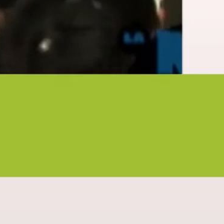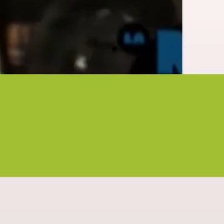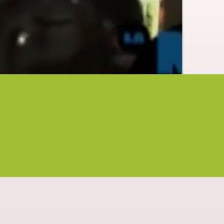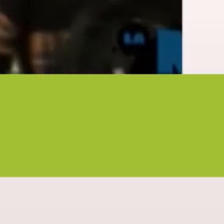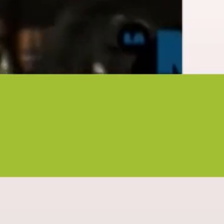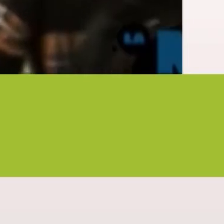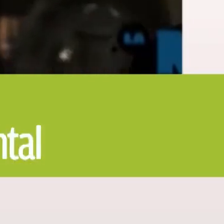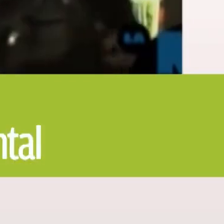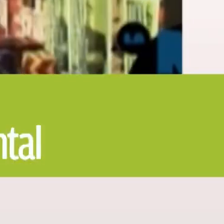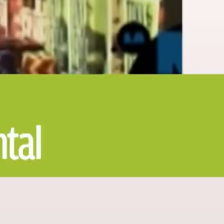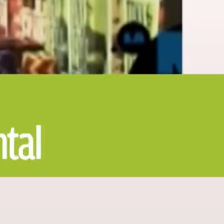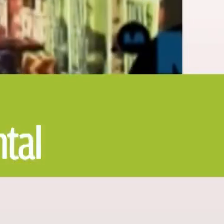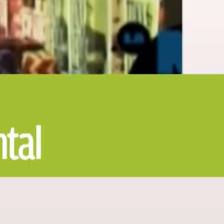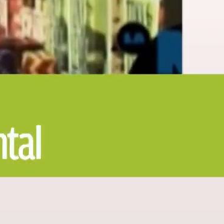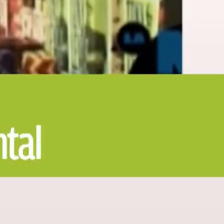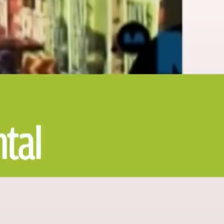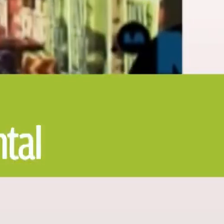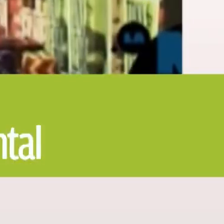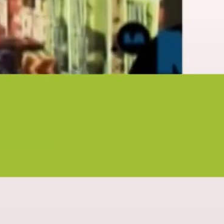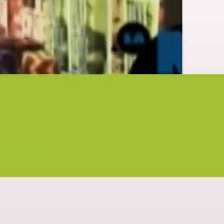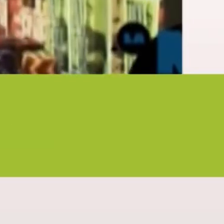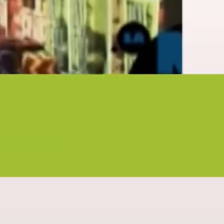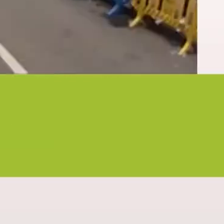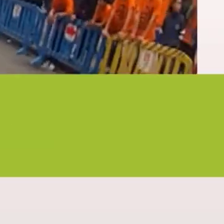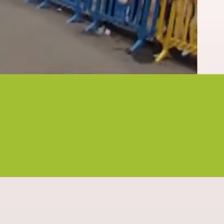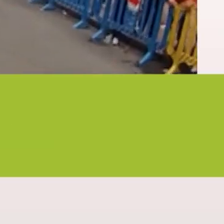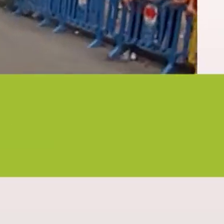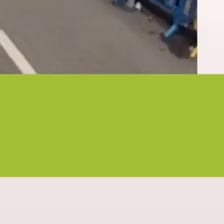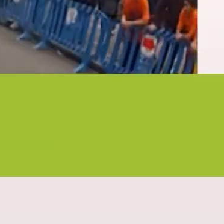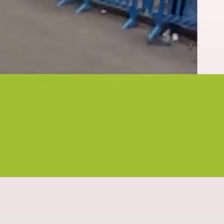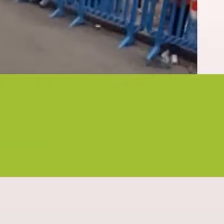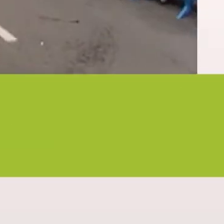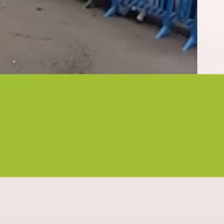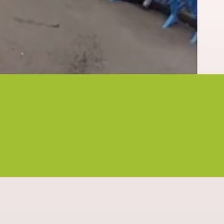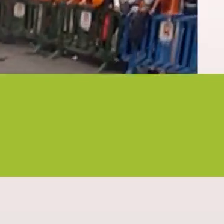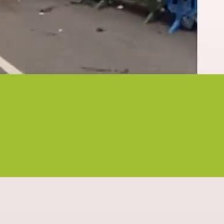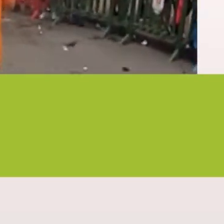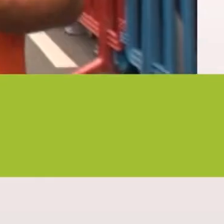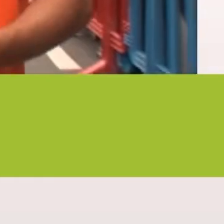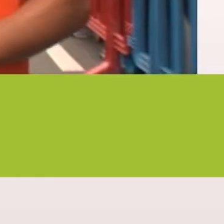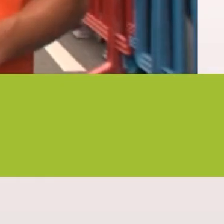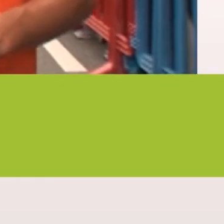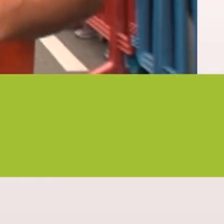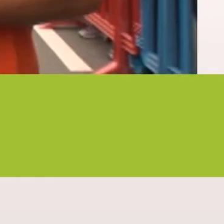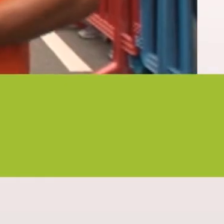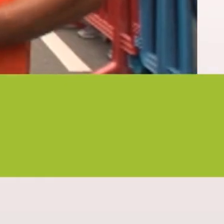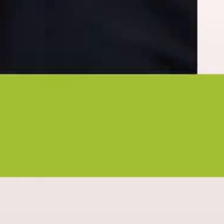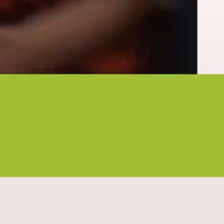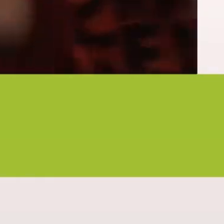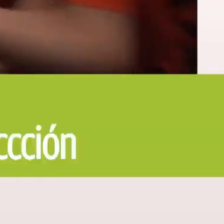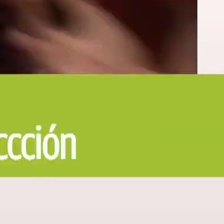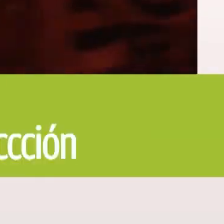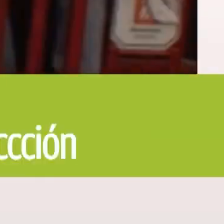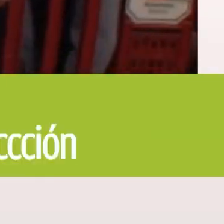todos, juntos, que no podríamos hacer si lo hiciéramos por separado. Para mí es una manera de demostrar que podemos. Los jóvenes tenemos proyectos, tenemos